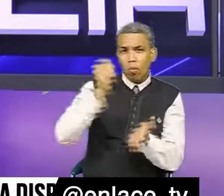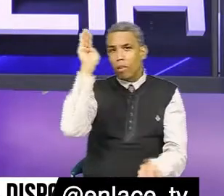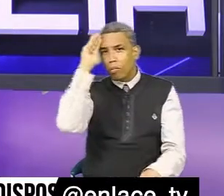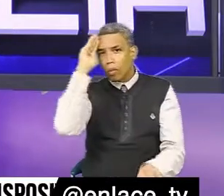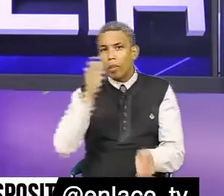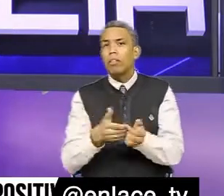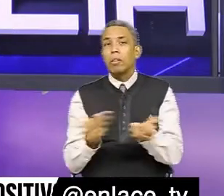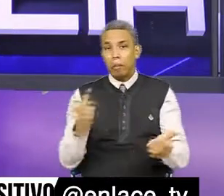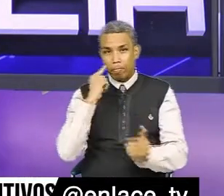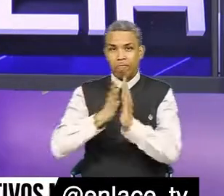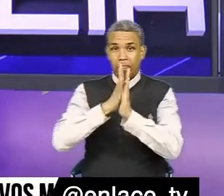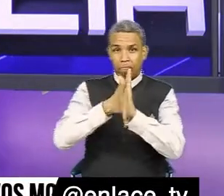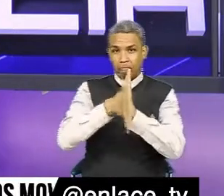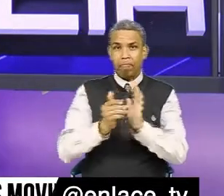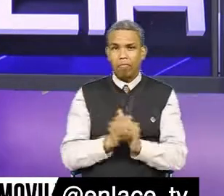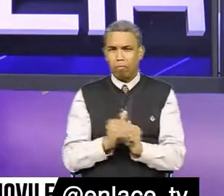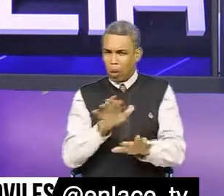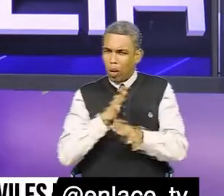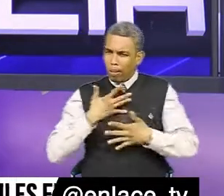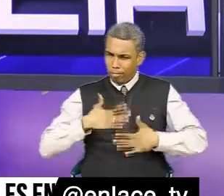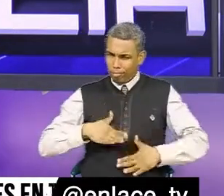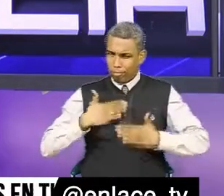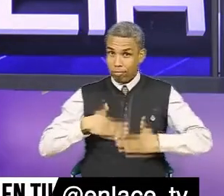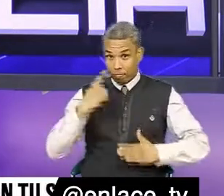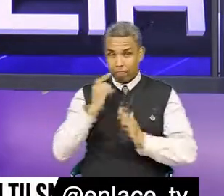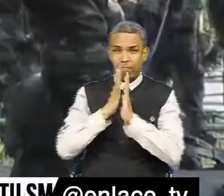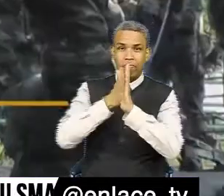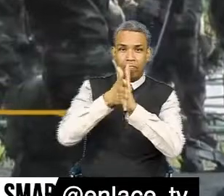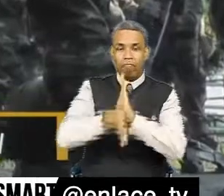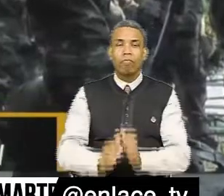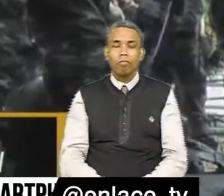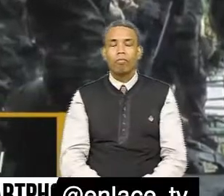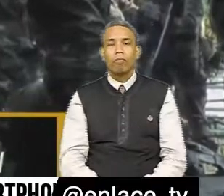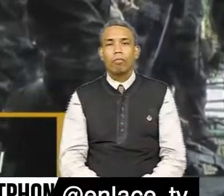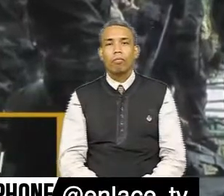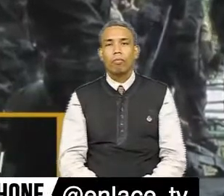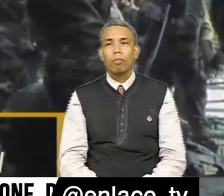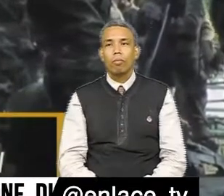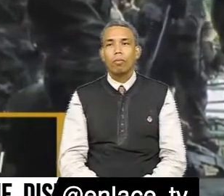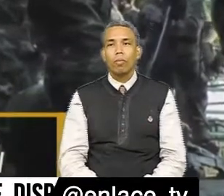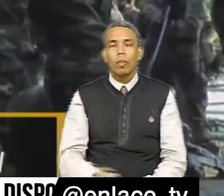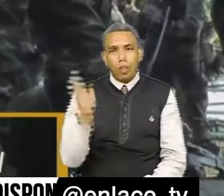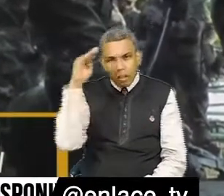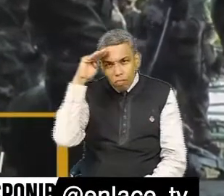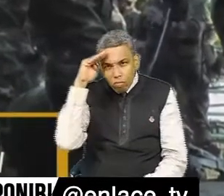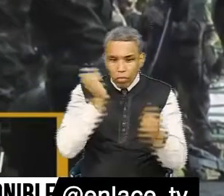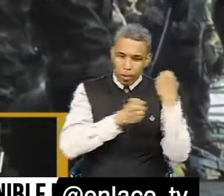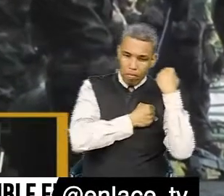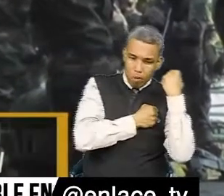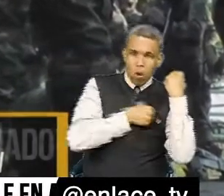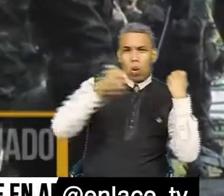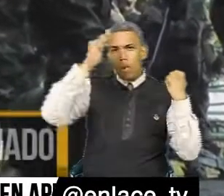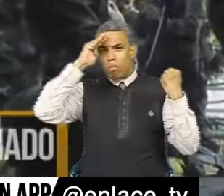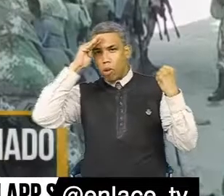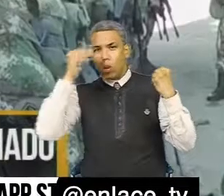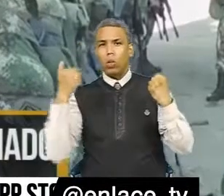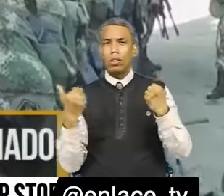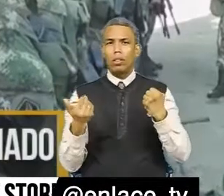se garantiza la seguridad y tranquilidad de la población en operaciones y coordinación conjunta entre fuerza pública y fuerzas militares